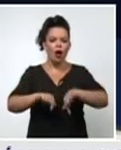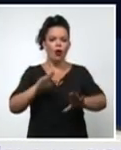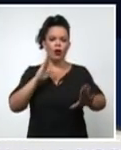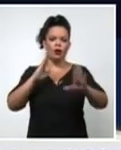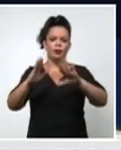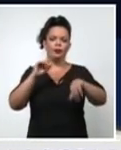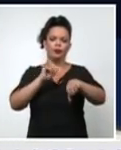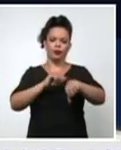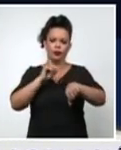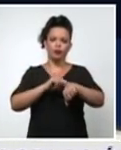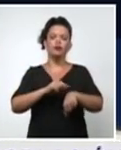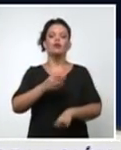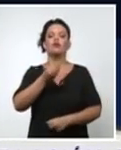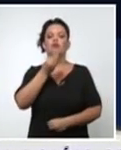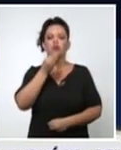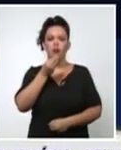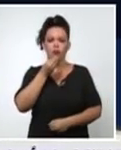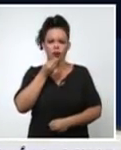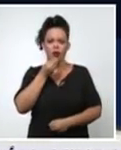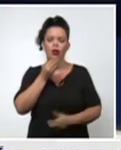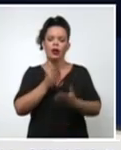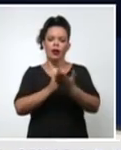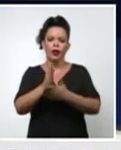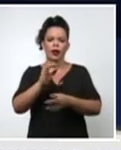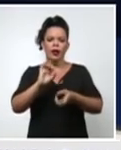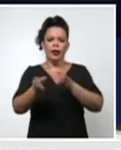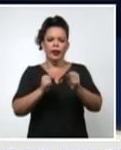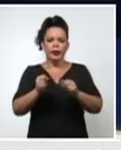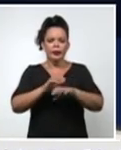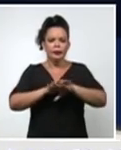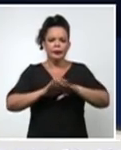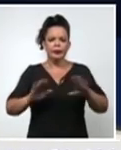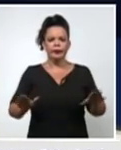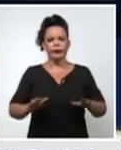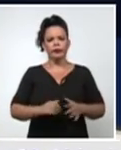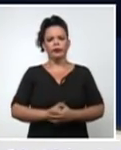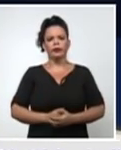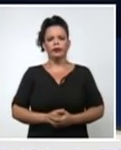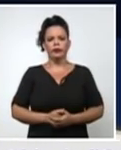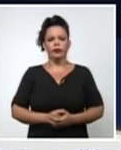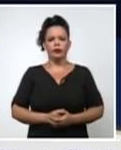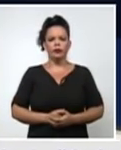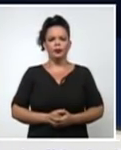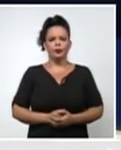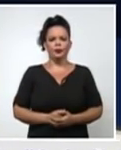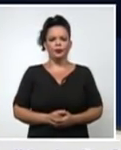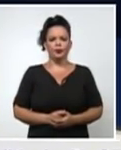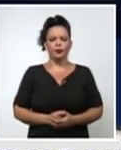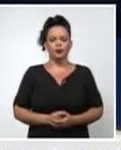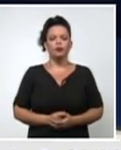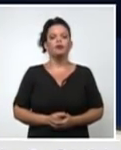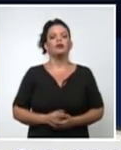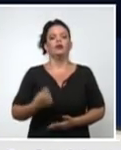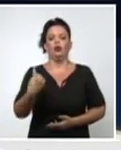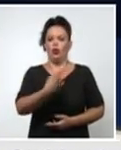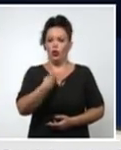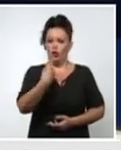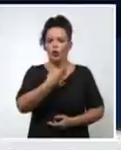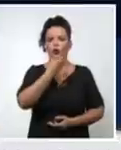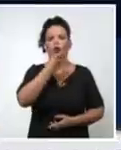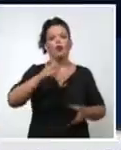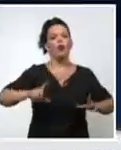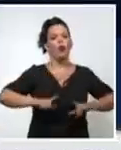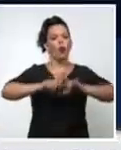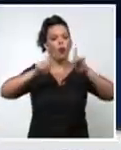que se acabe de ajustar, acabemos de cumplir las cosas que están